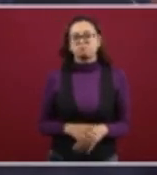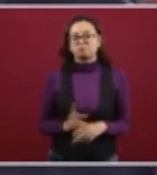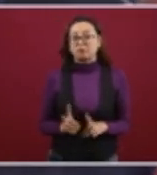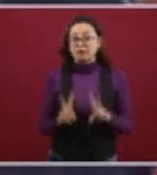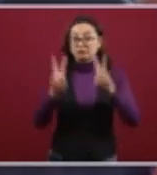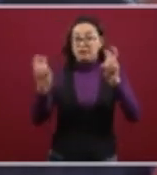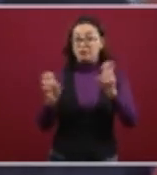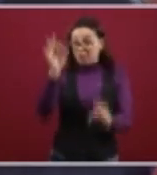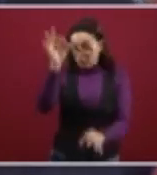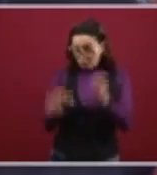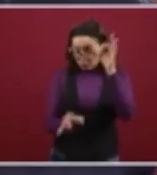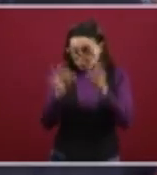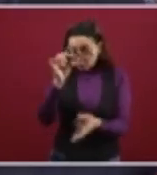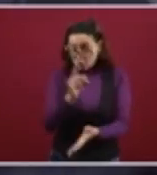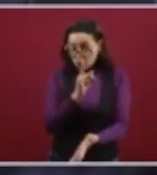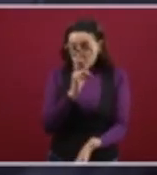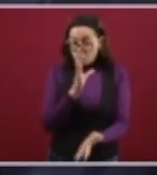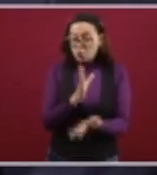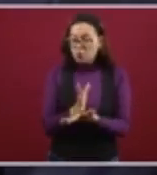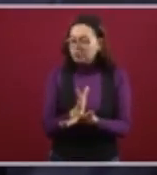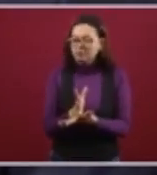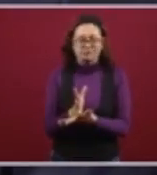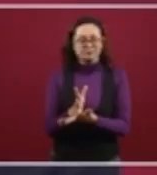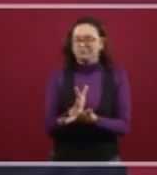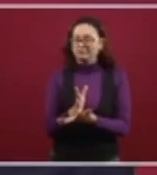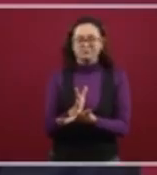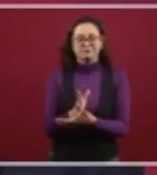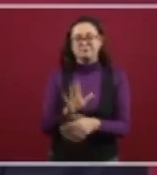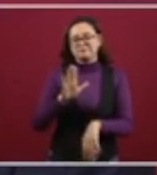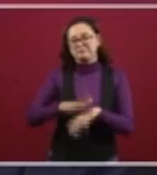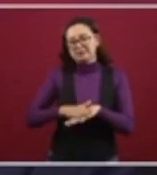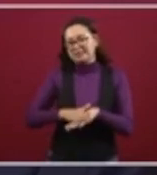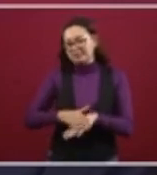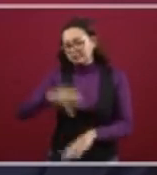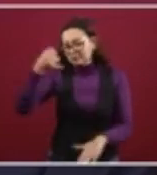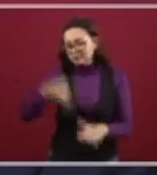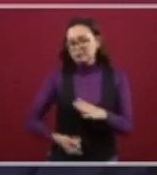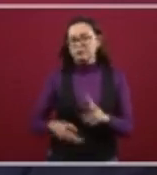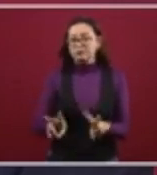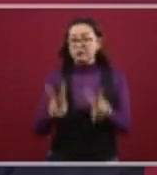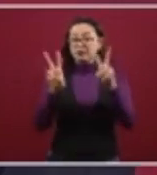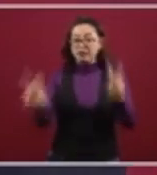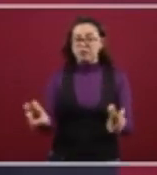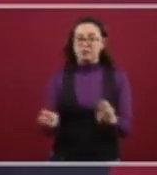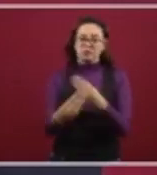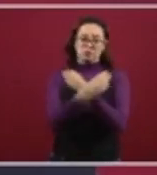jurídico, es un asunto moral.